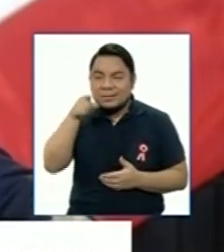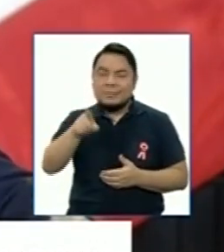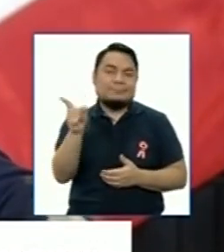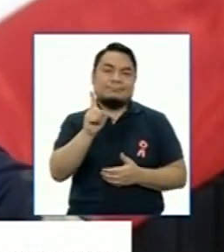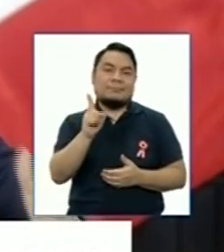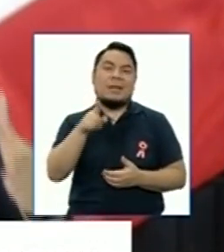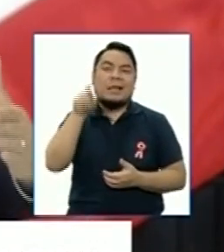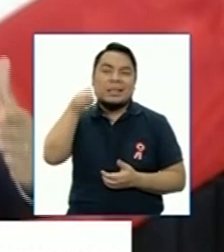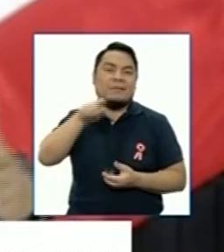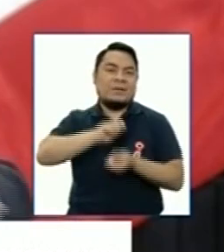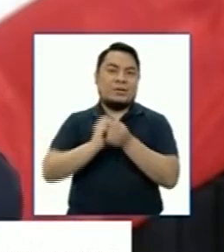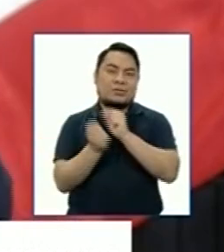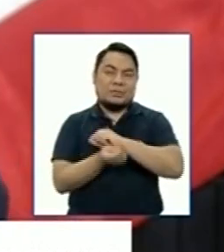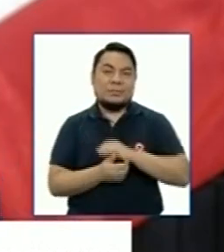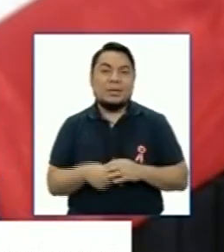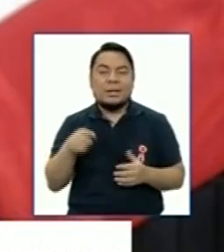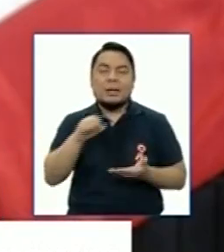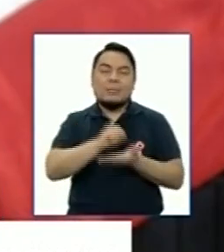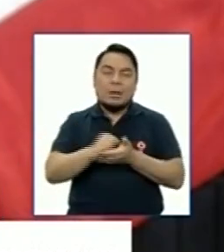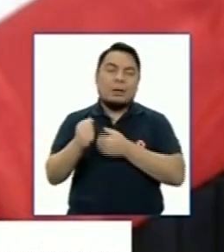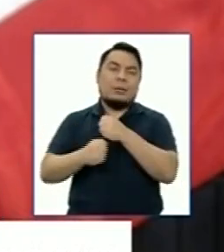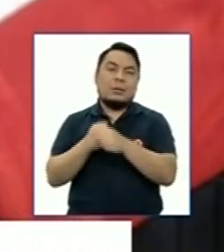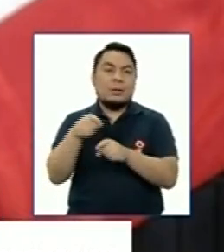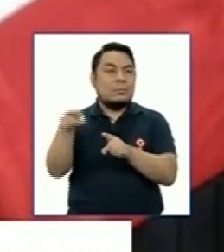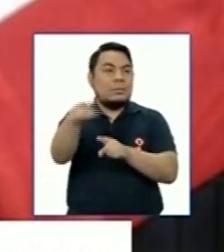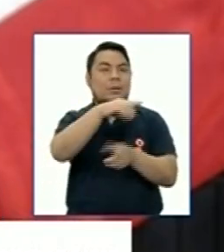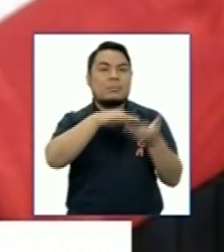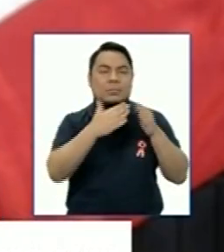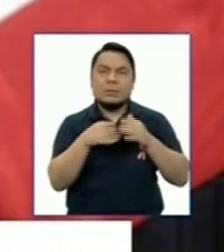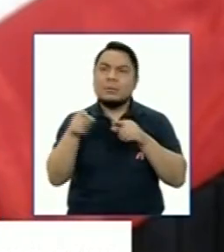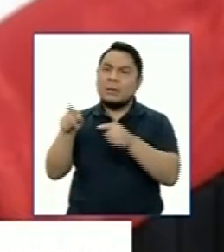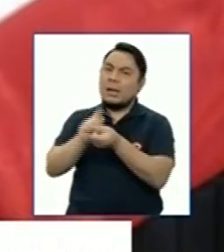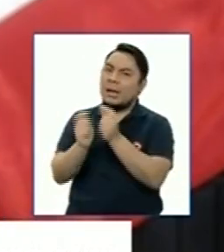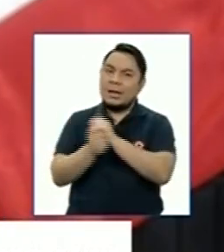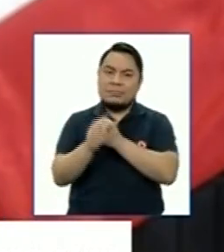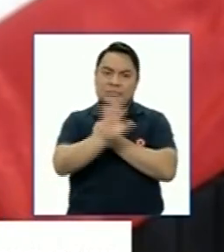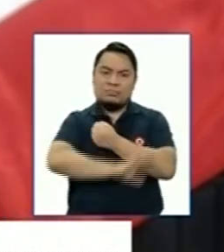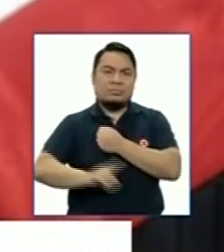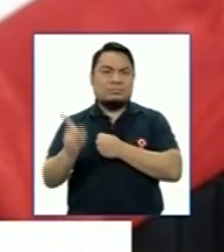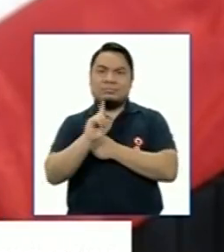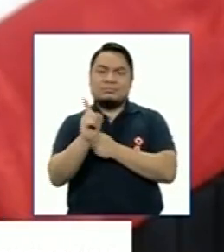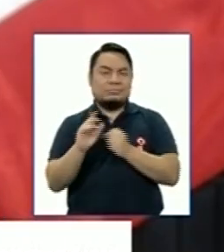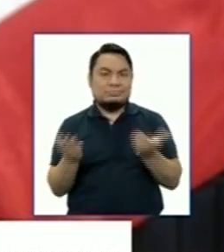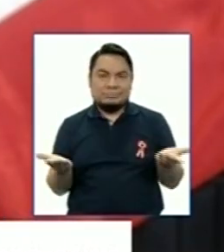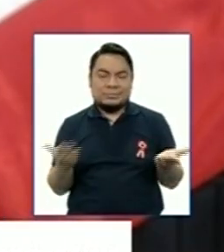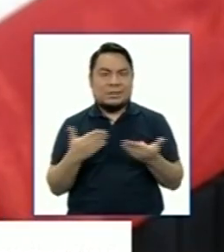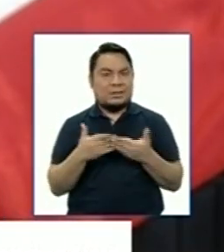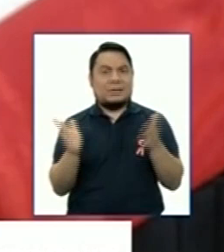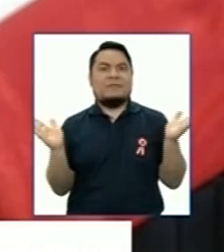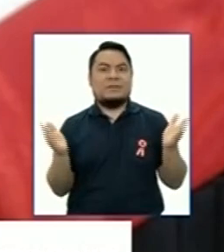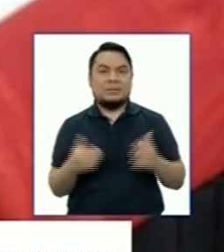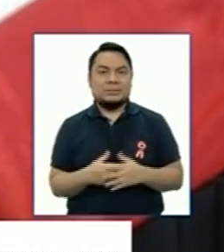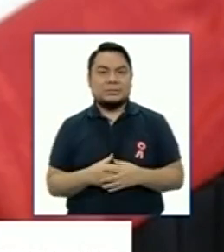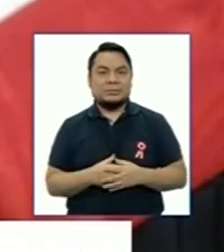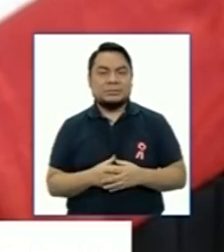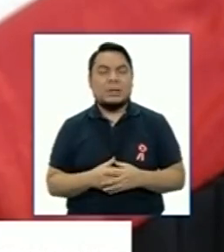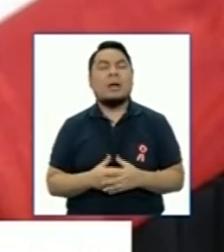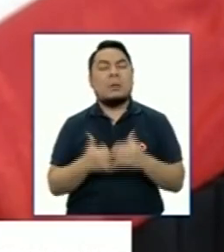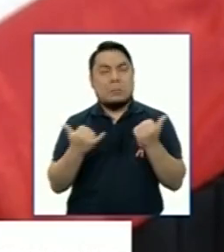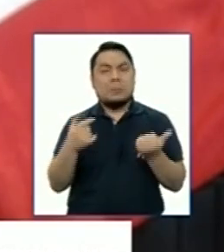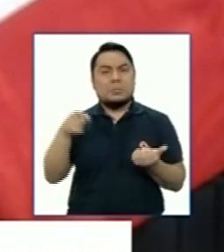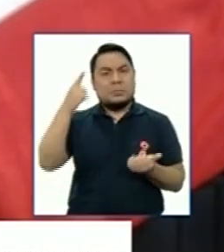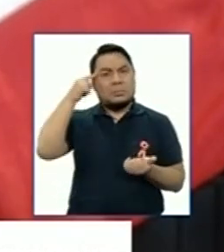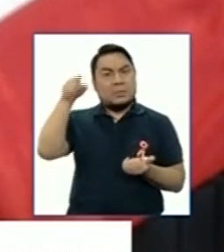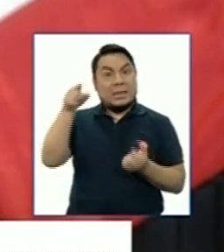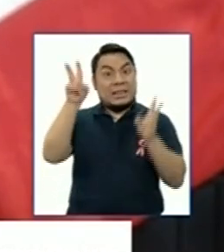congreso que había festejado por todo lo alto la decisión de la inmunidad no sólo que se le había volado a la